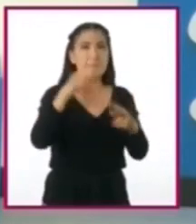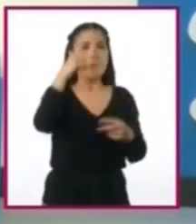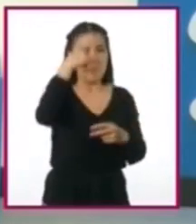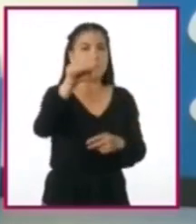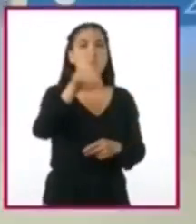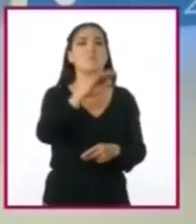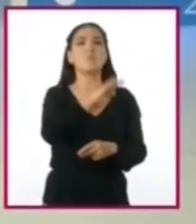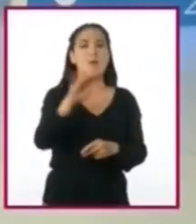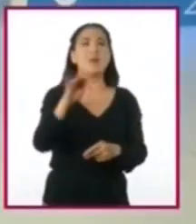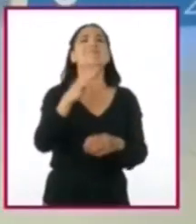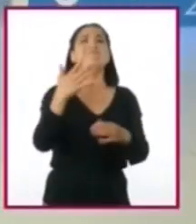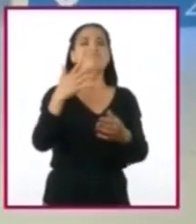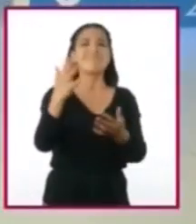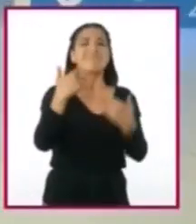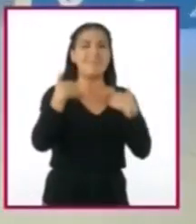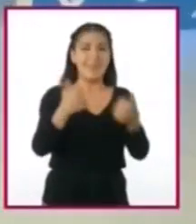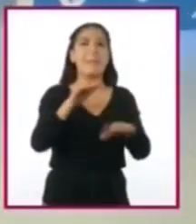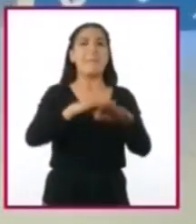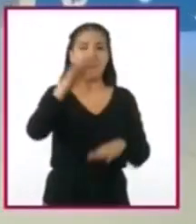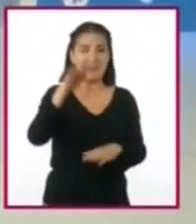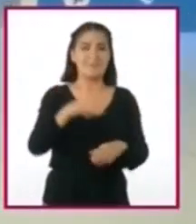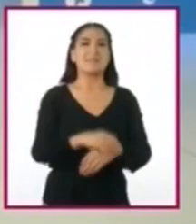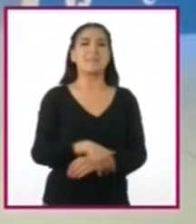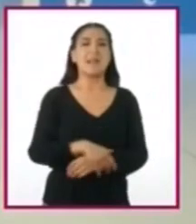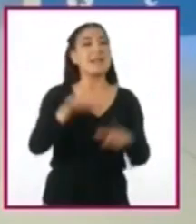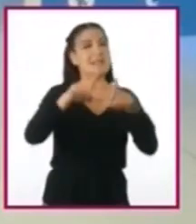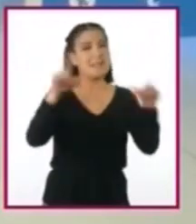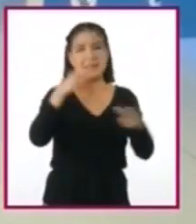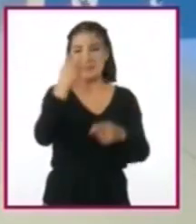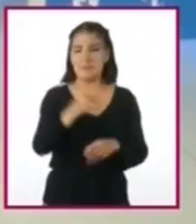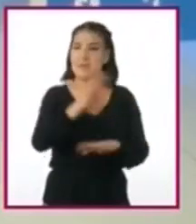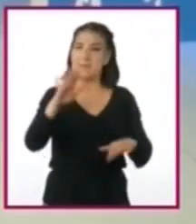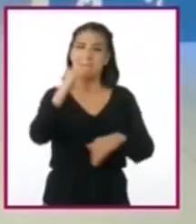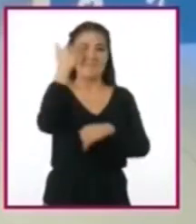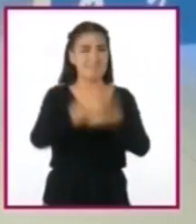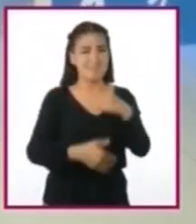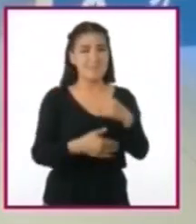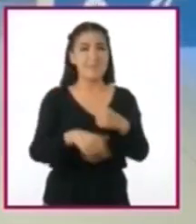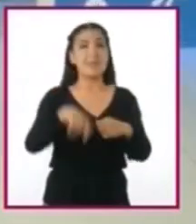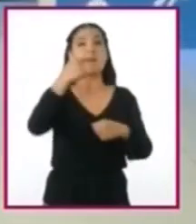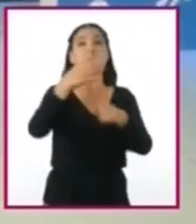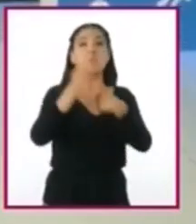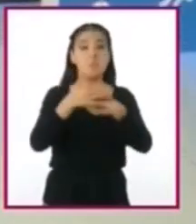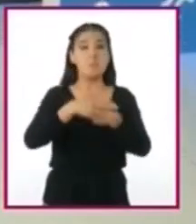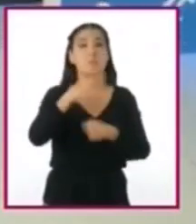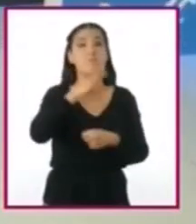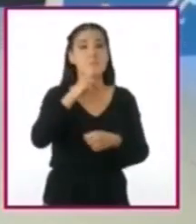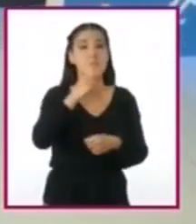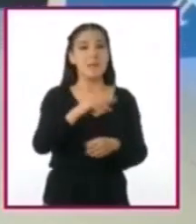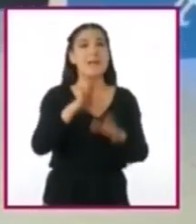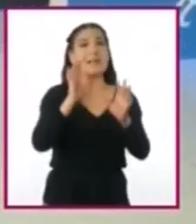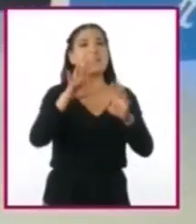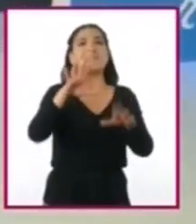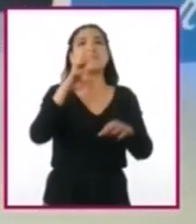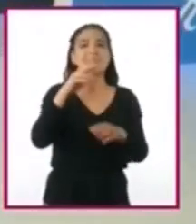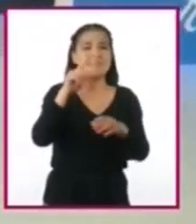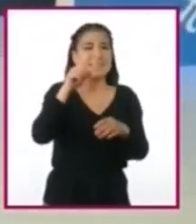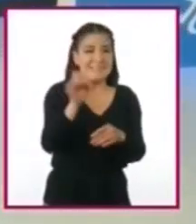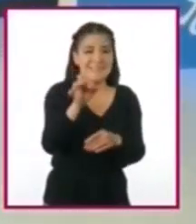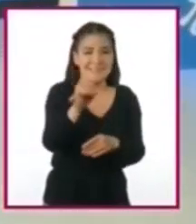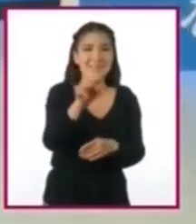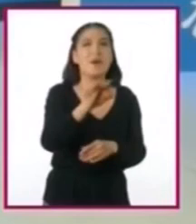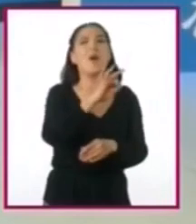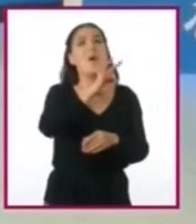conocimiento. ¡Listo! Por el momento terminamos. Muy pronto y más rápido de lo que se imaginan,